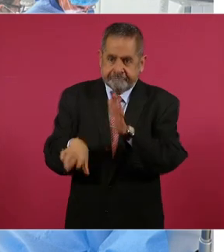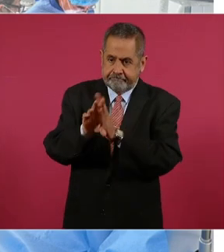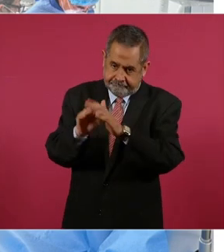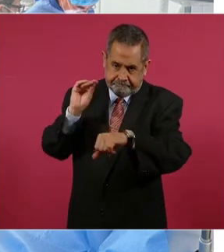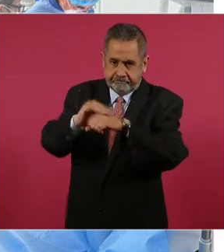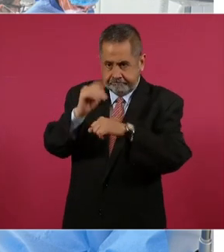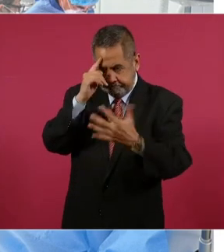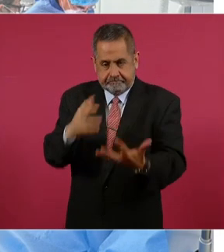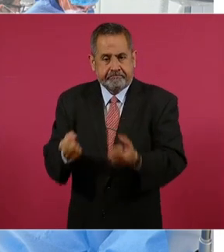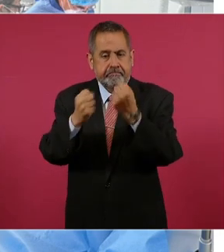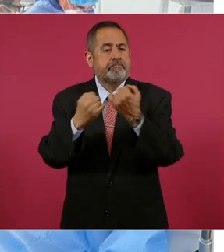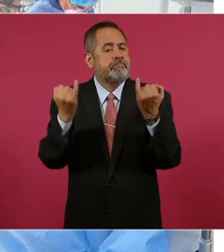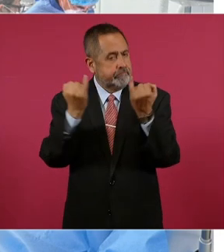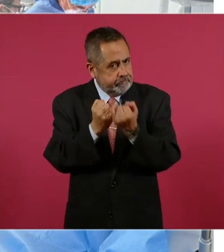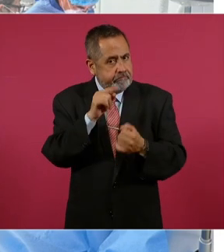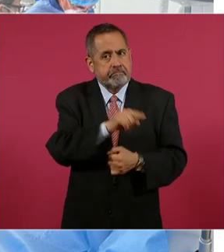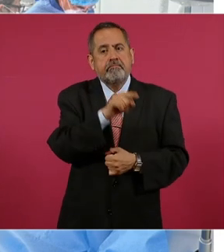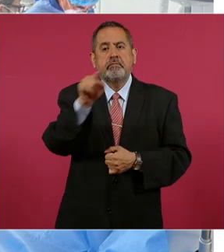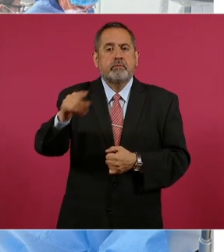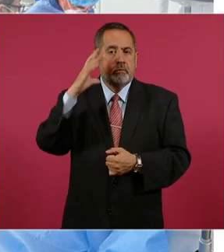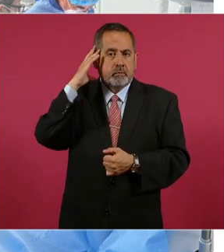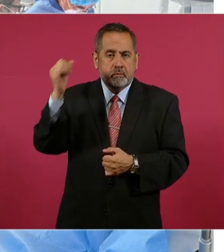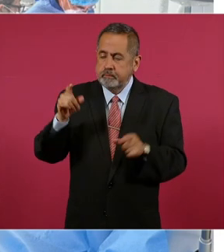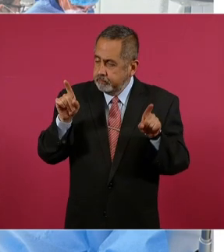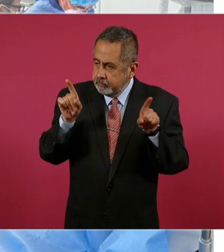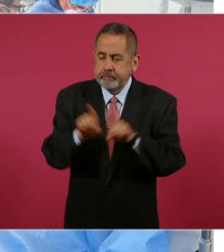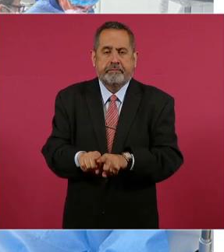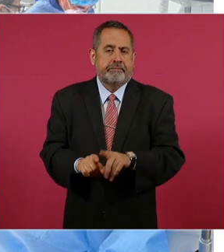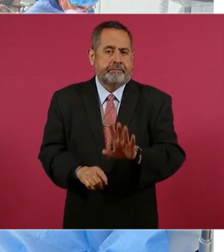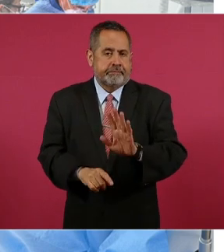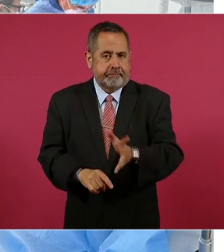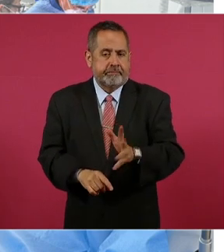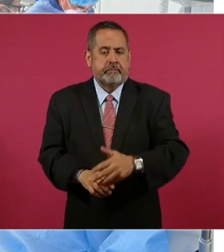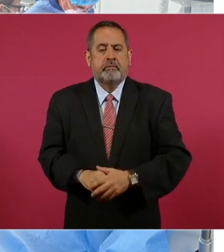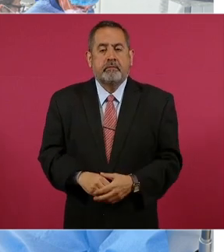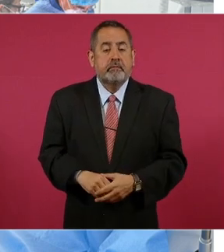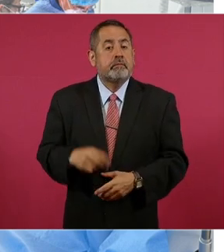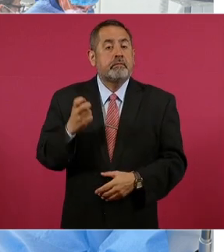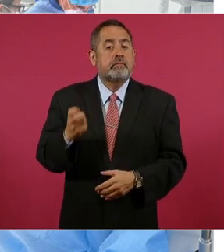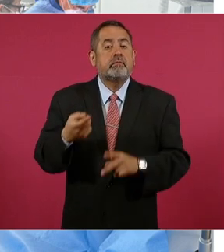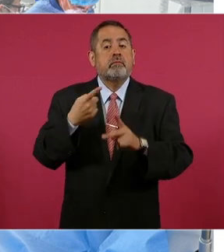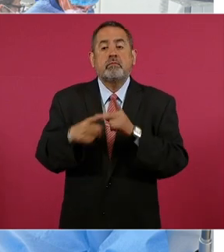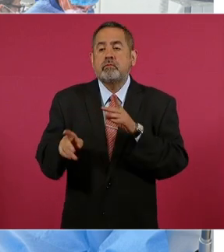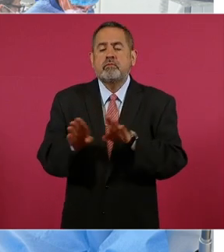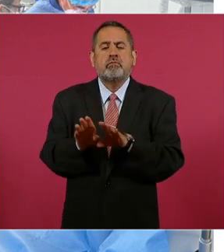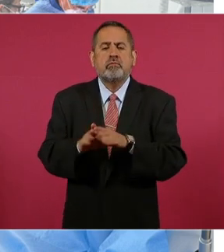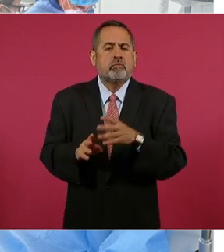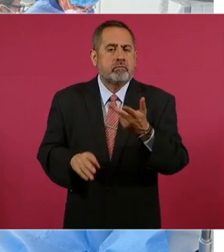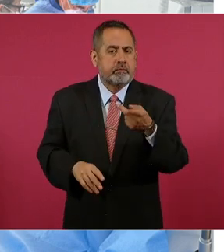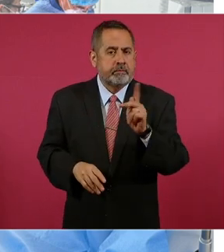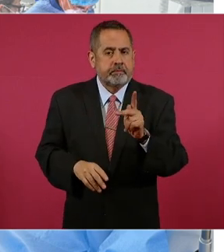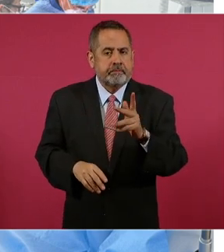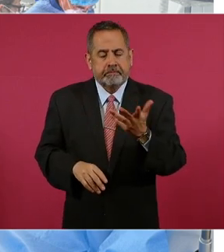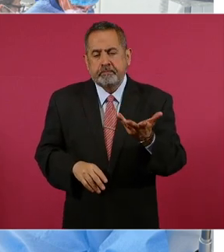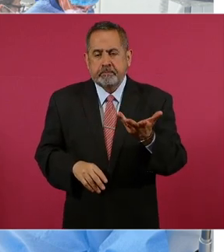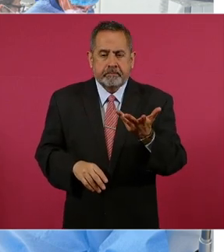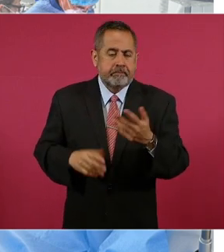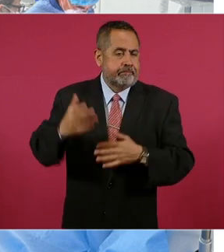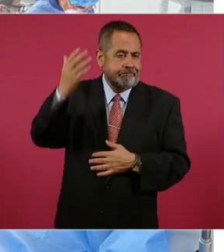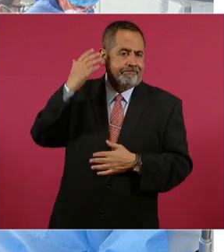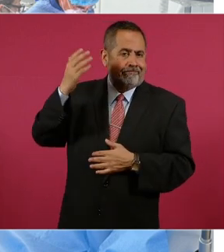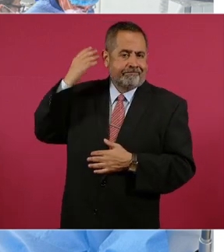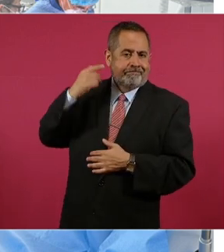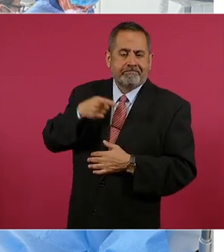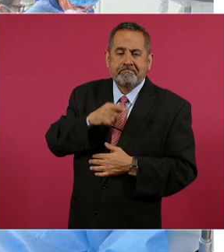pública, lo mismo en Colima. Entonces, esto es lo que se debió haber hecho hace muchos años, sin embargo, pues era inconcebible pensar